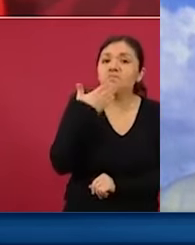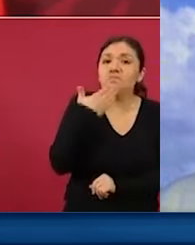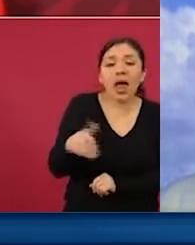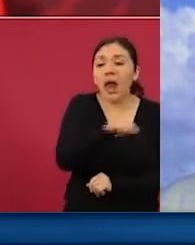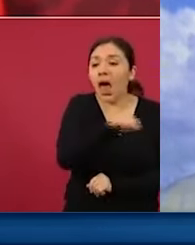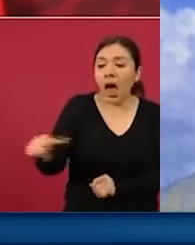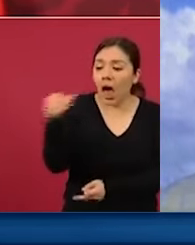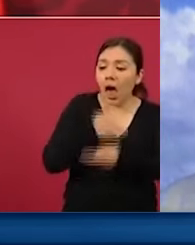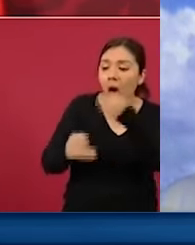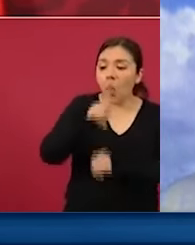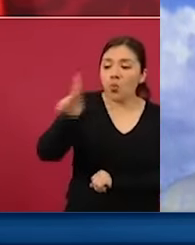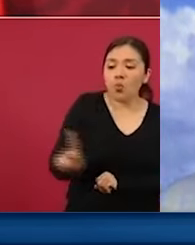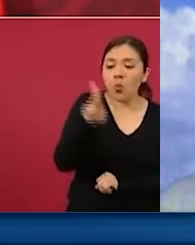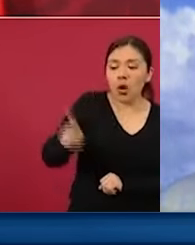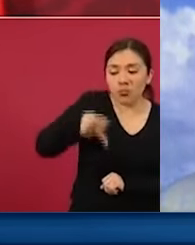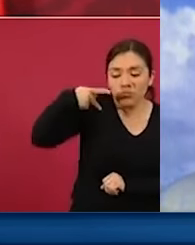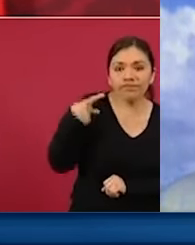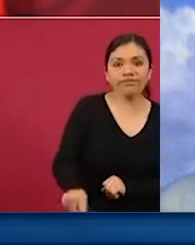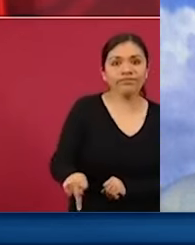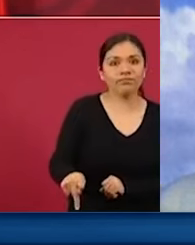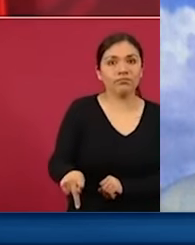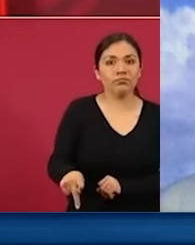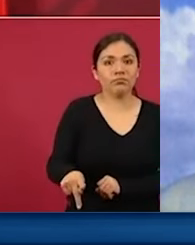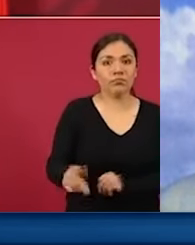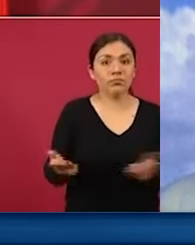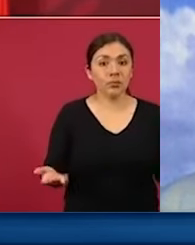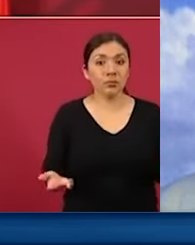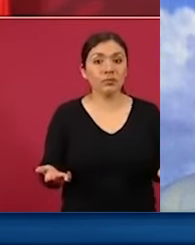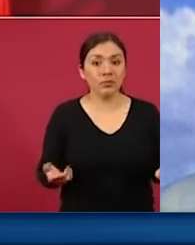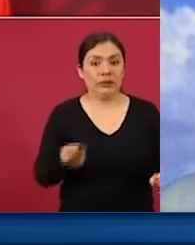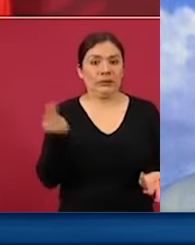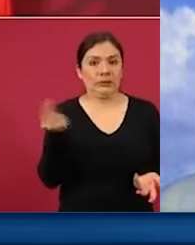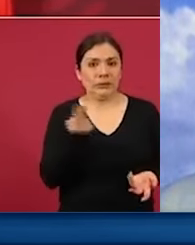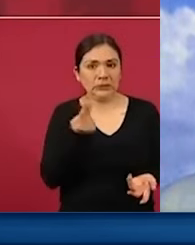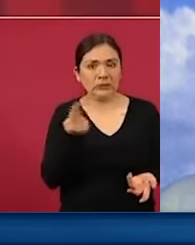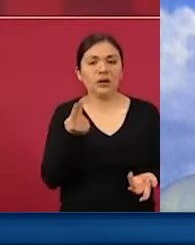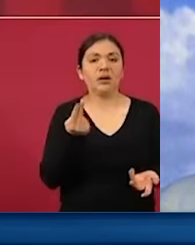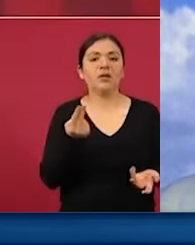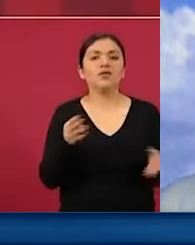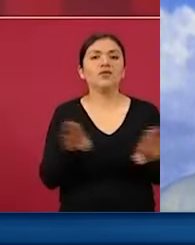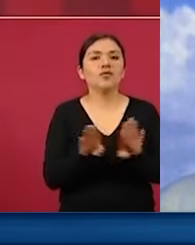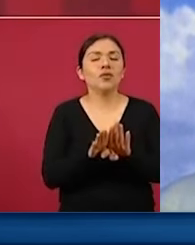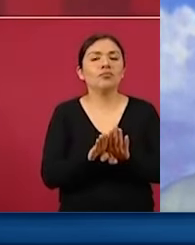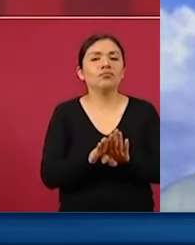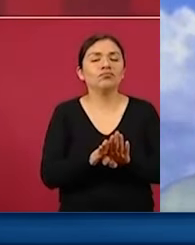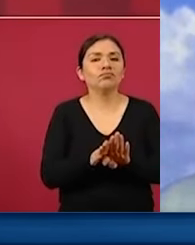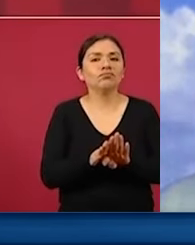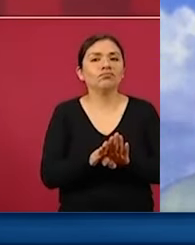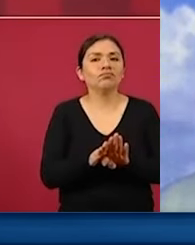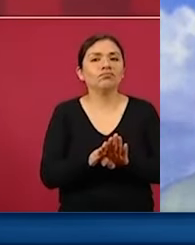es sobre el 90%, 95%, y esto genera una suerte de malestar.